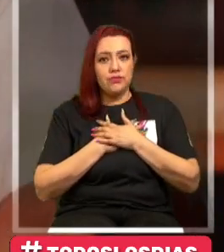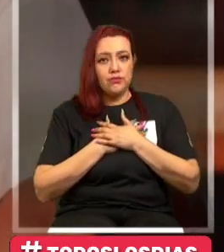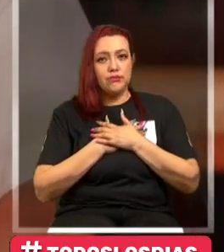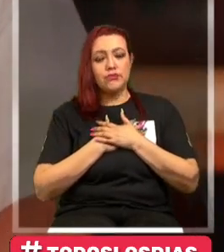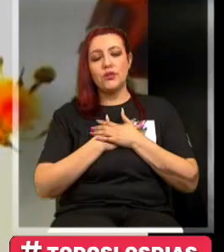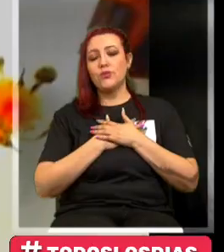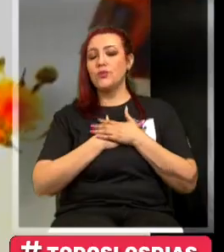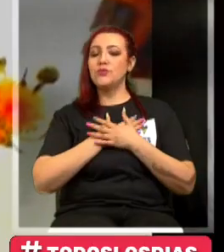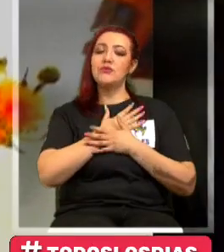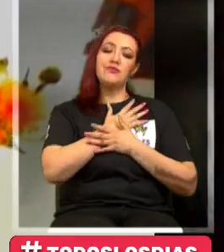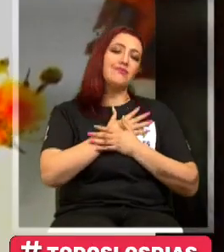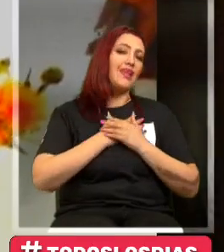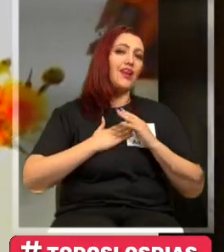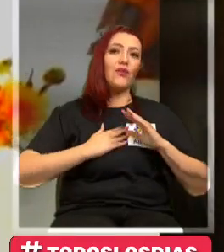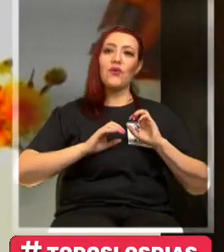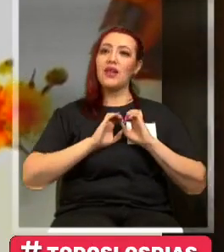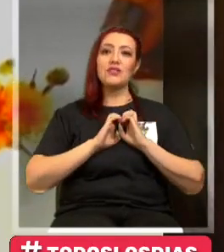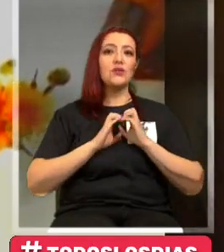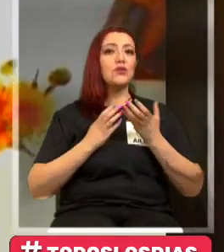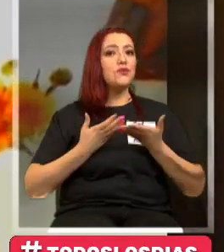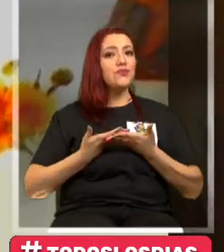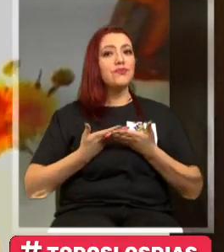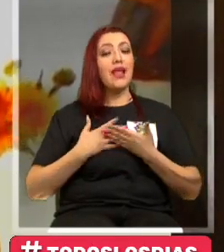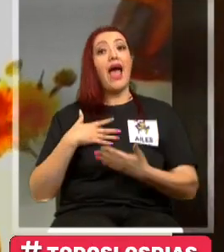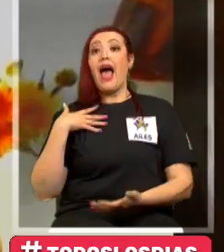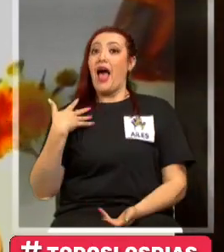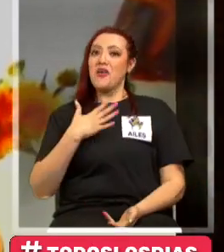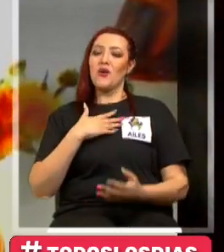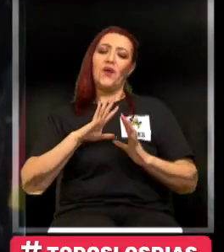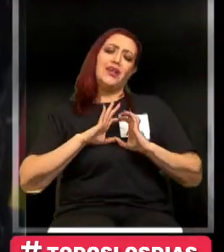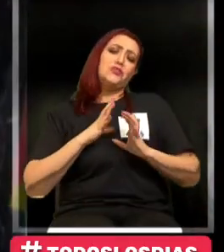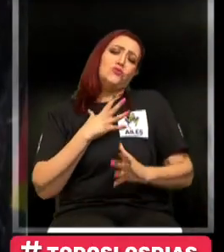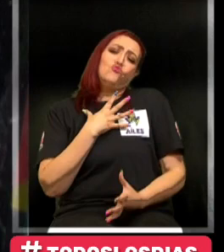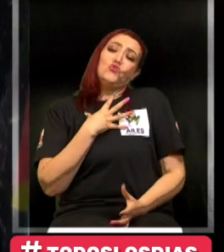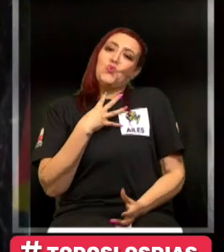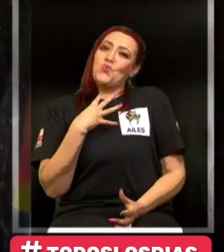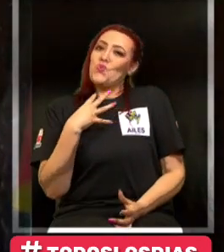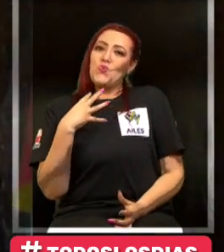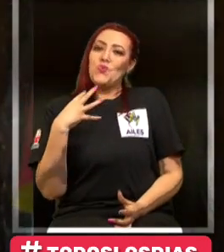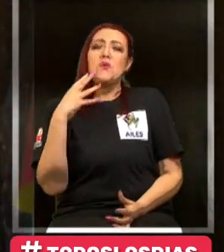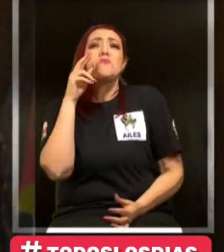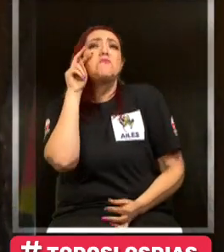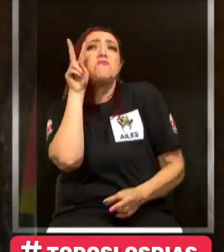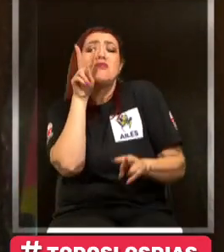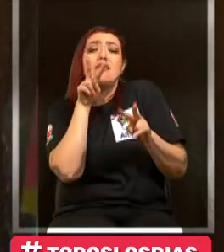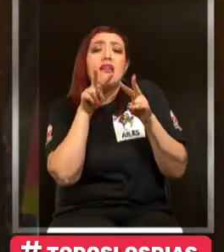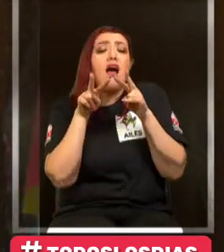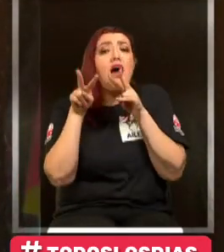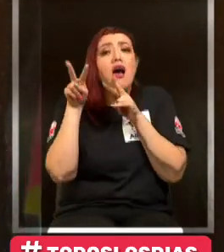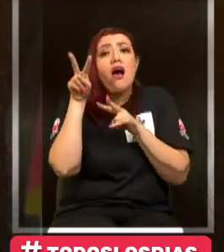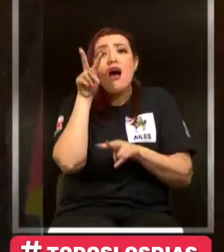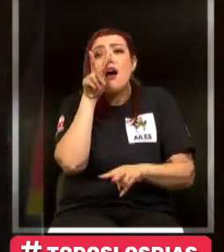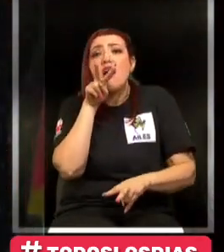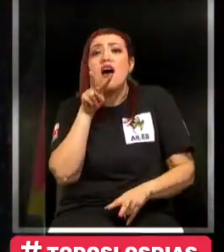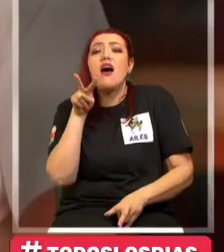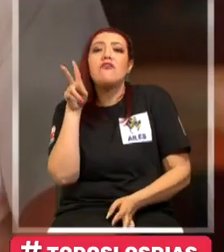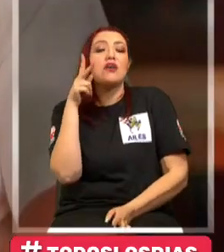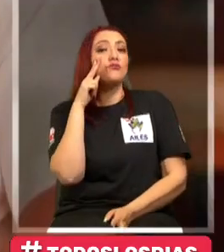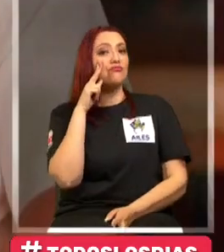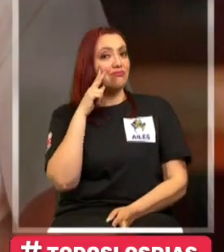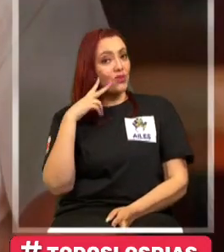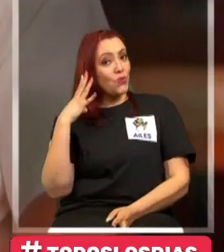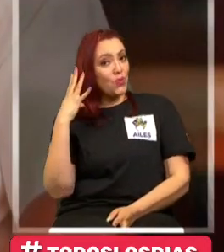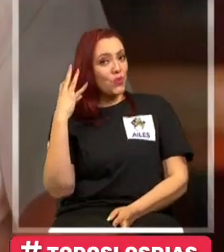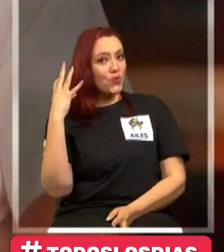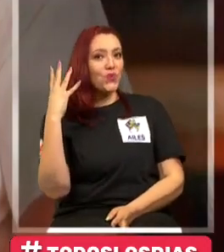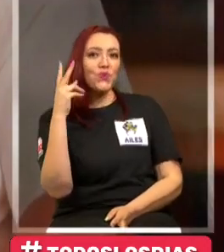un flechazo en el corazón. Él me robó el corazón a mí, que tenía sus ojitos, que miraba y conquistaba.